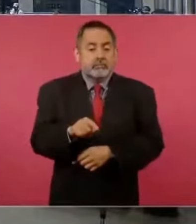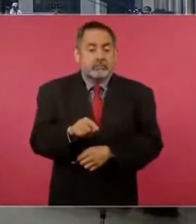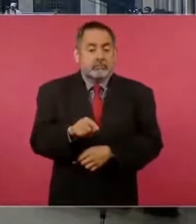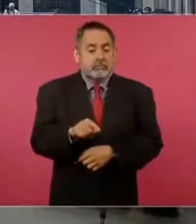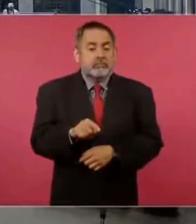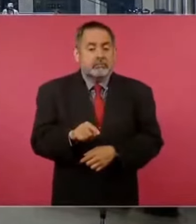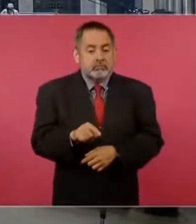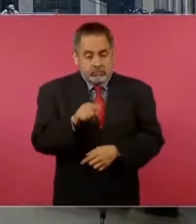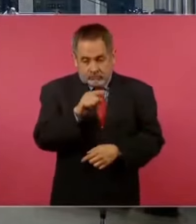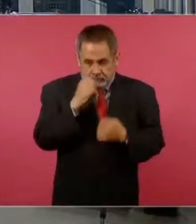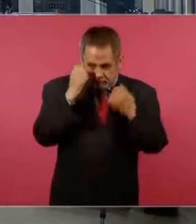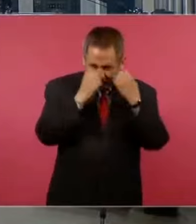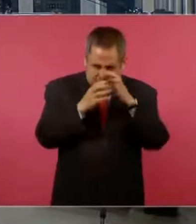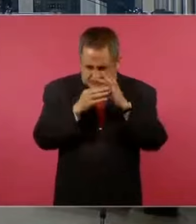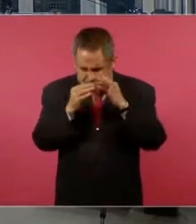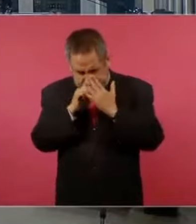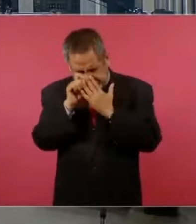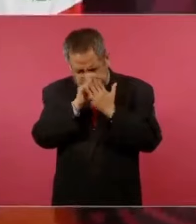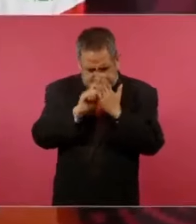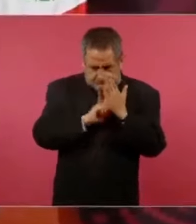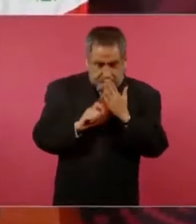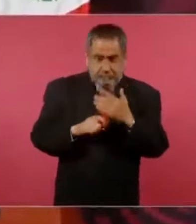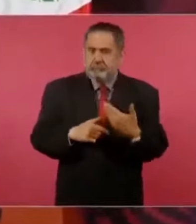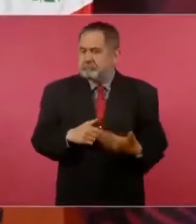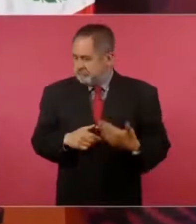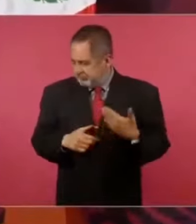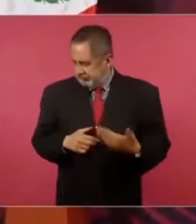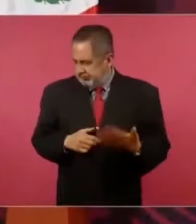su análisis